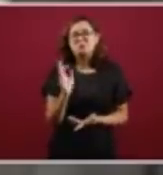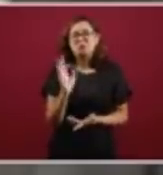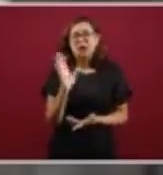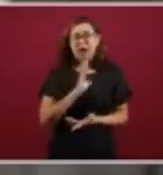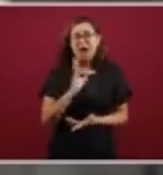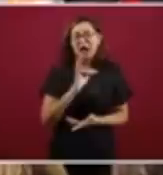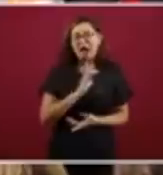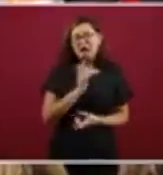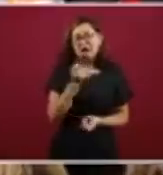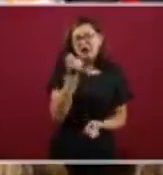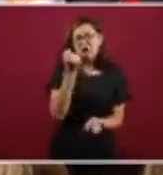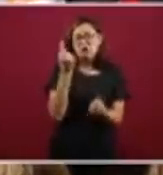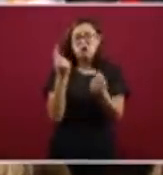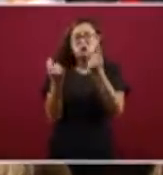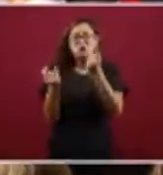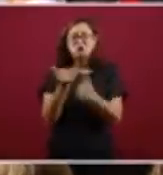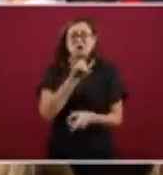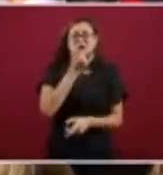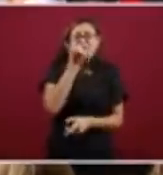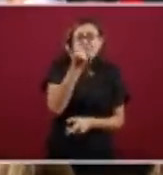errores,